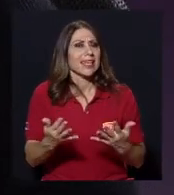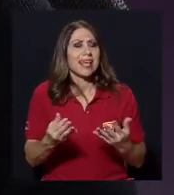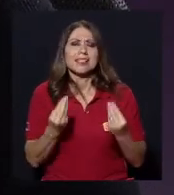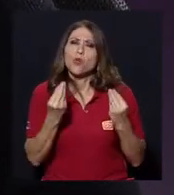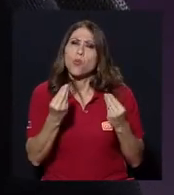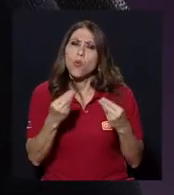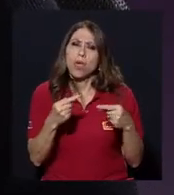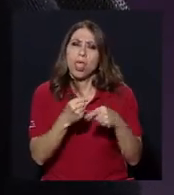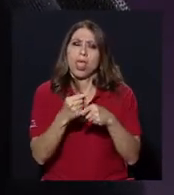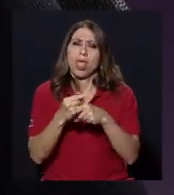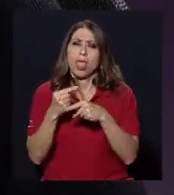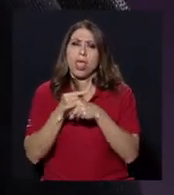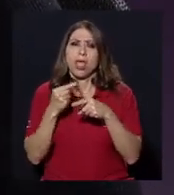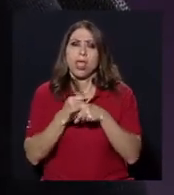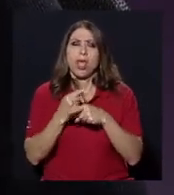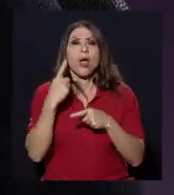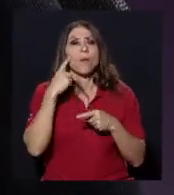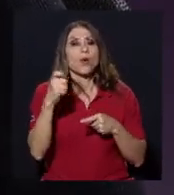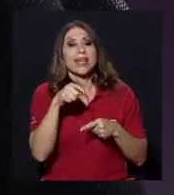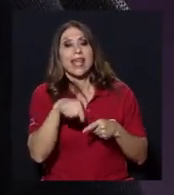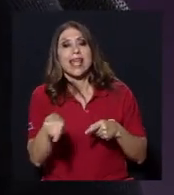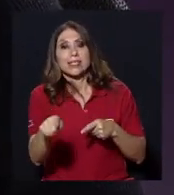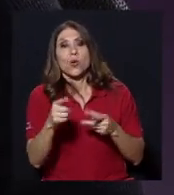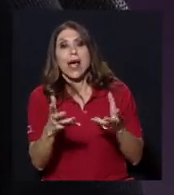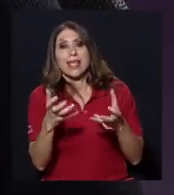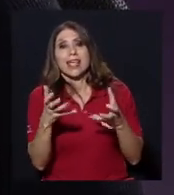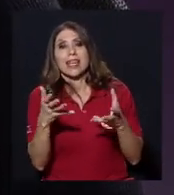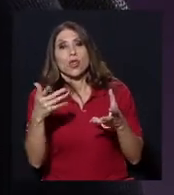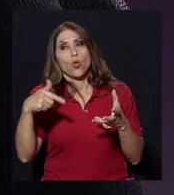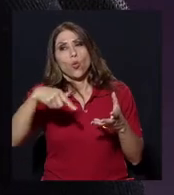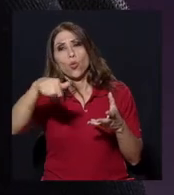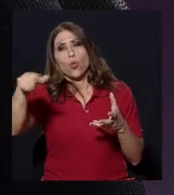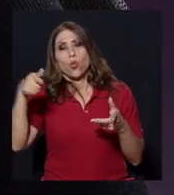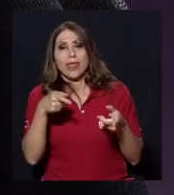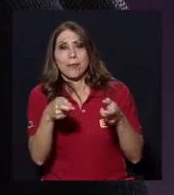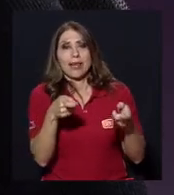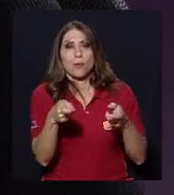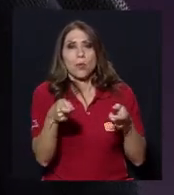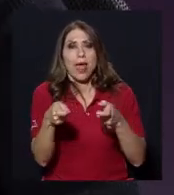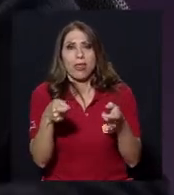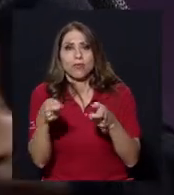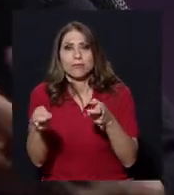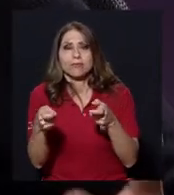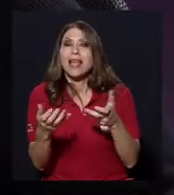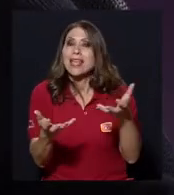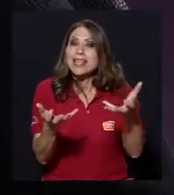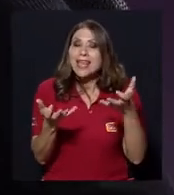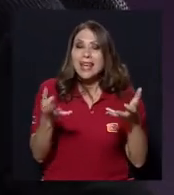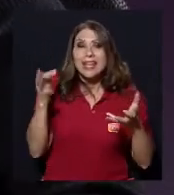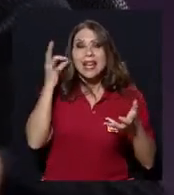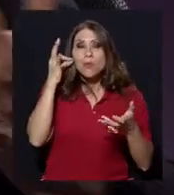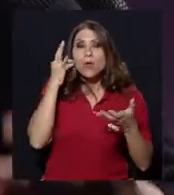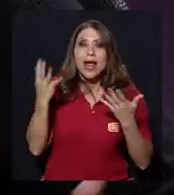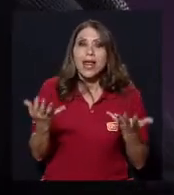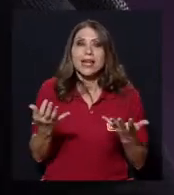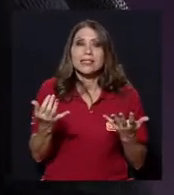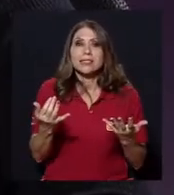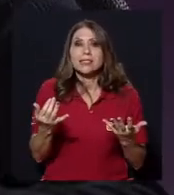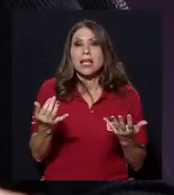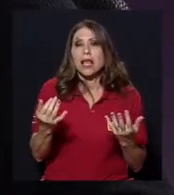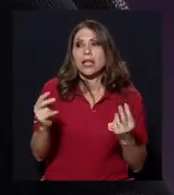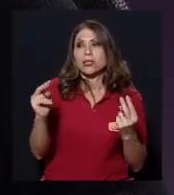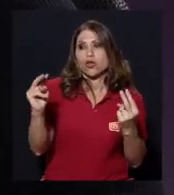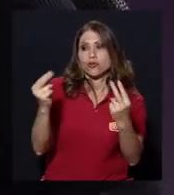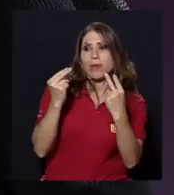manipulado, ¿verdad? Y ha querido, digamos, dejarnos a las mujeres como unas personas que que no respetamos, ¿verdad?, ciertas costumbres